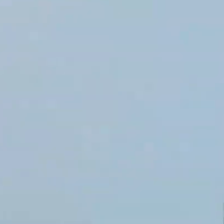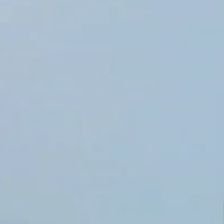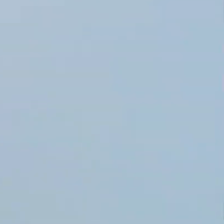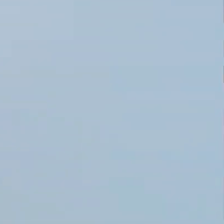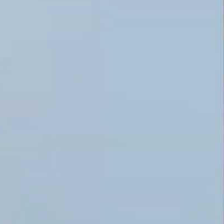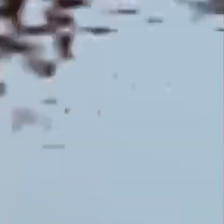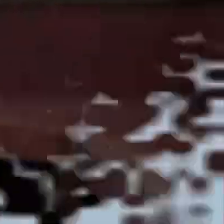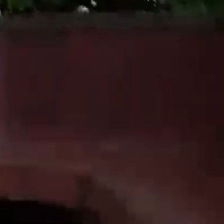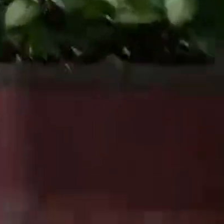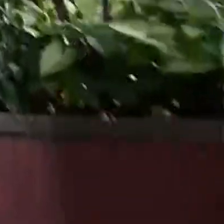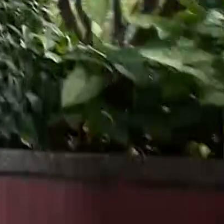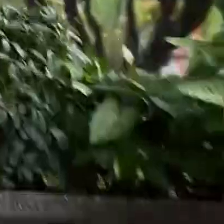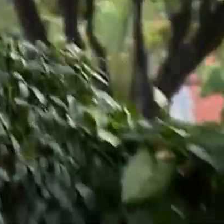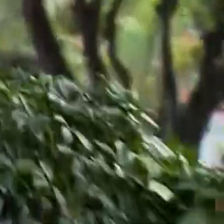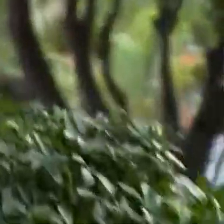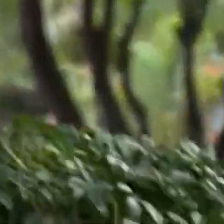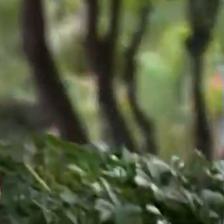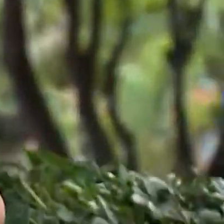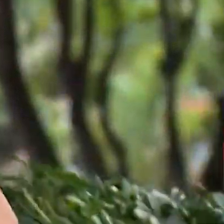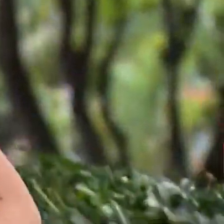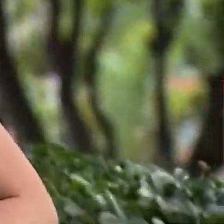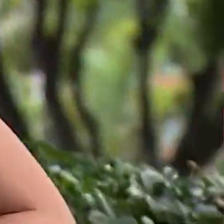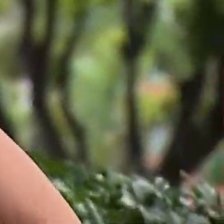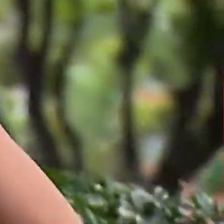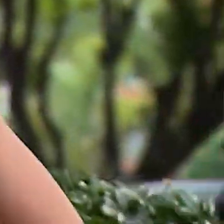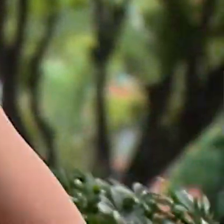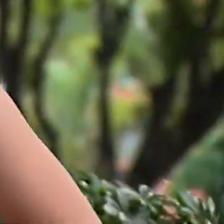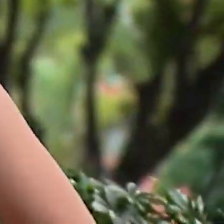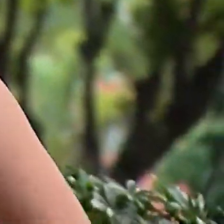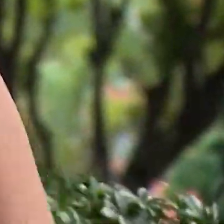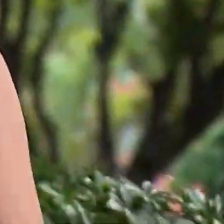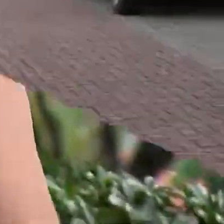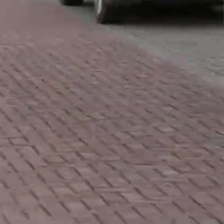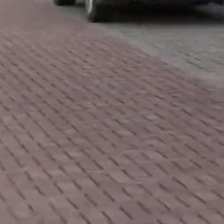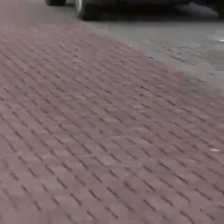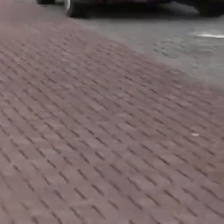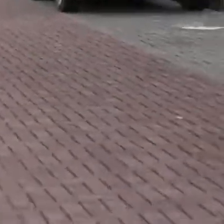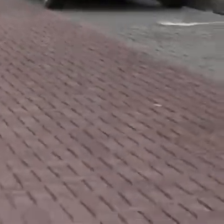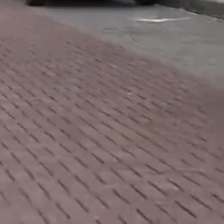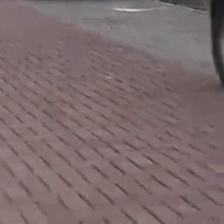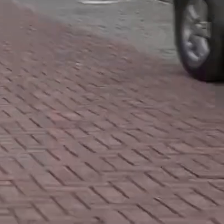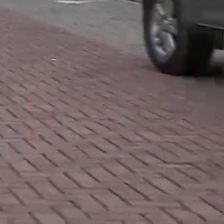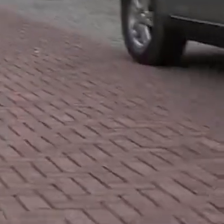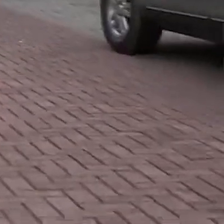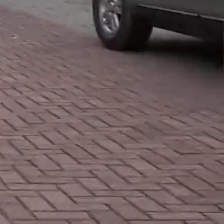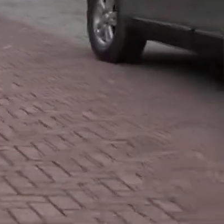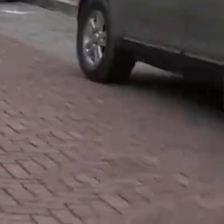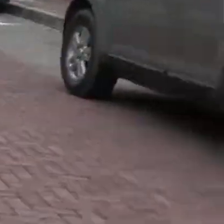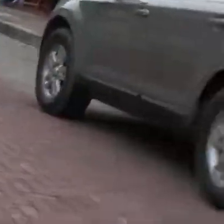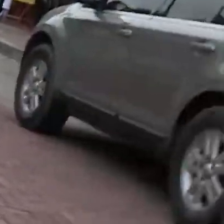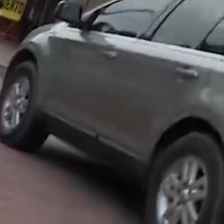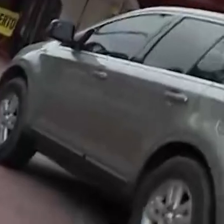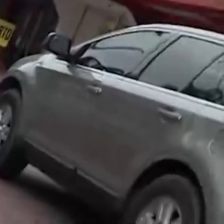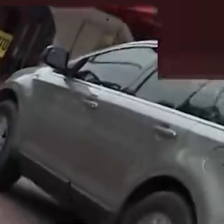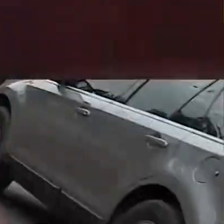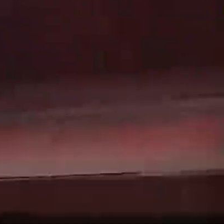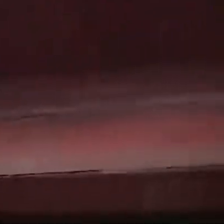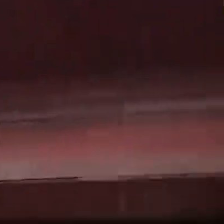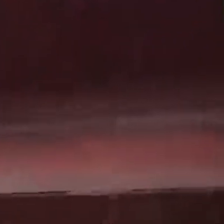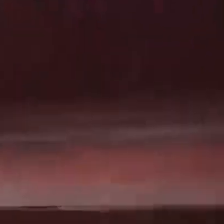Kate Martínez y Carol Villamizar. En un cara a cara quedará mucho de qué hablar.